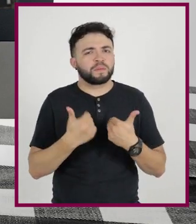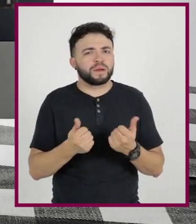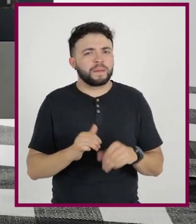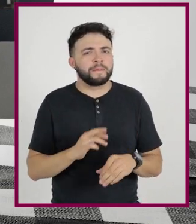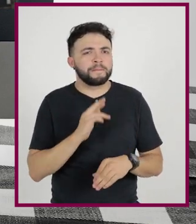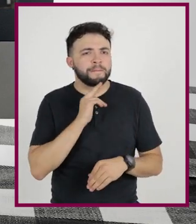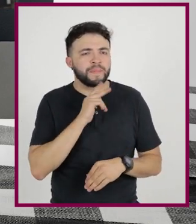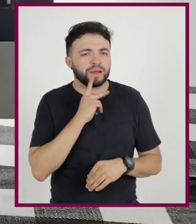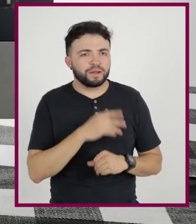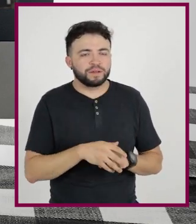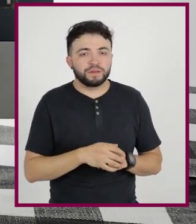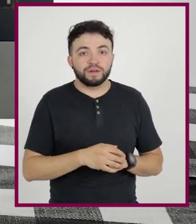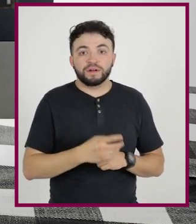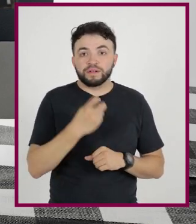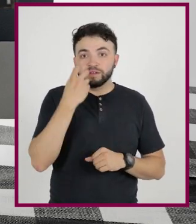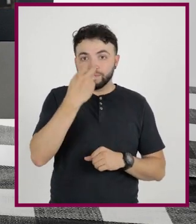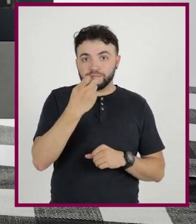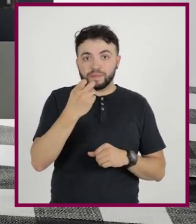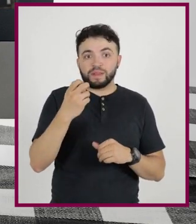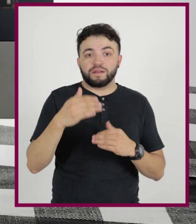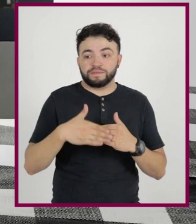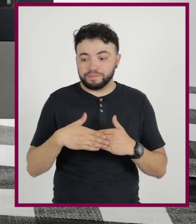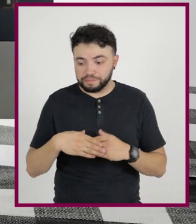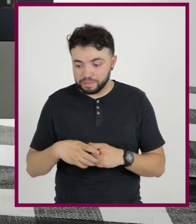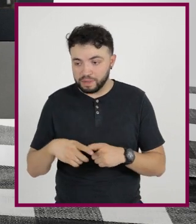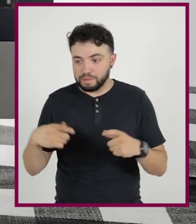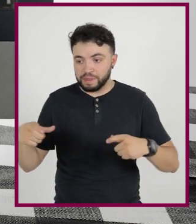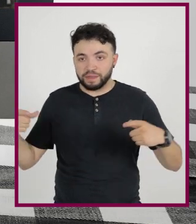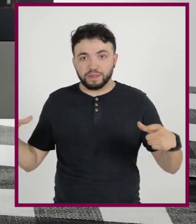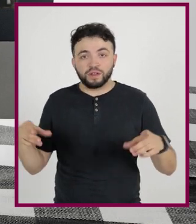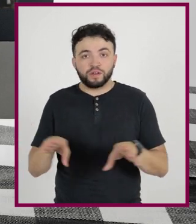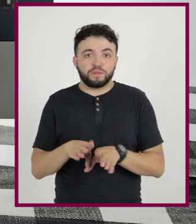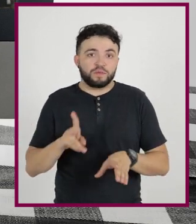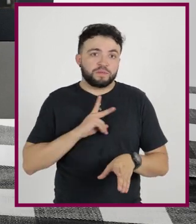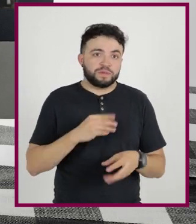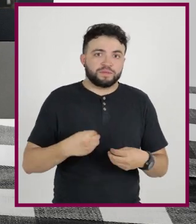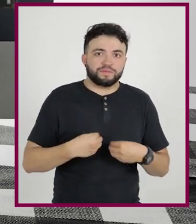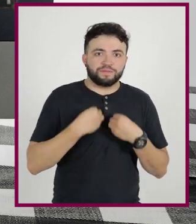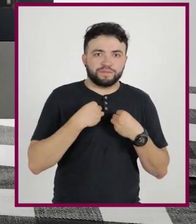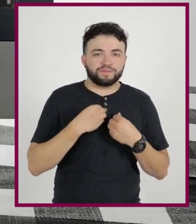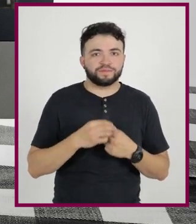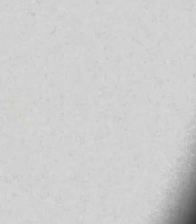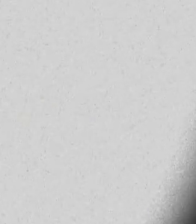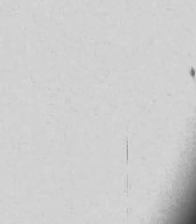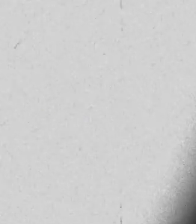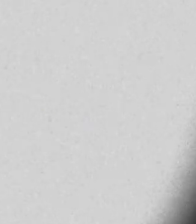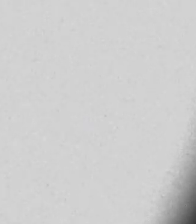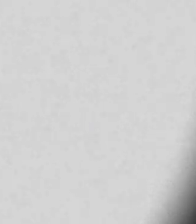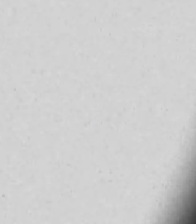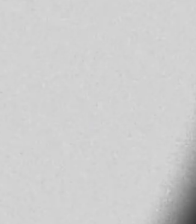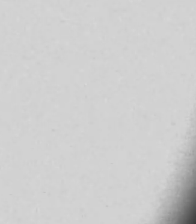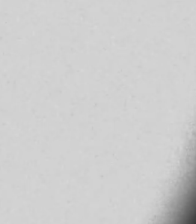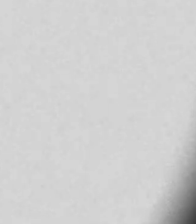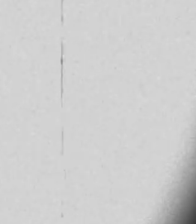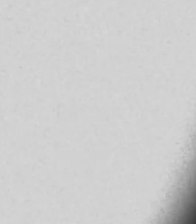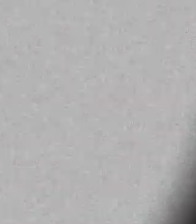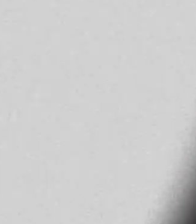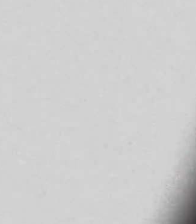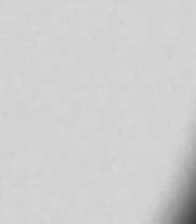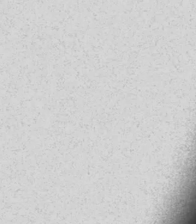para comprender mejor, ¿no? Y eso se va a extender a todos los aspectos de nuestra vida.